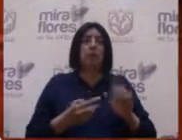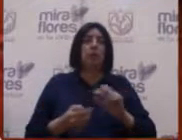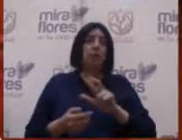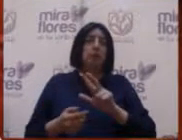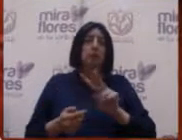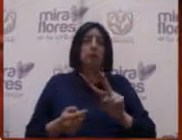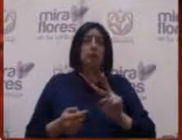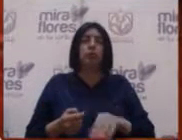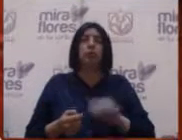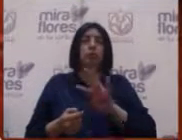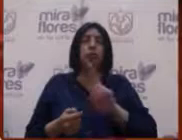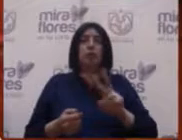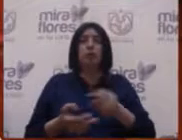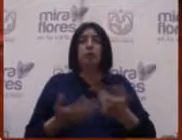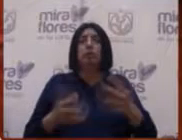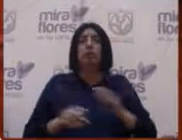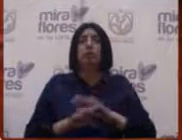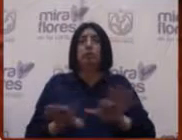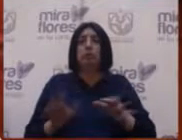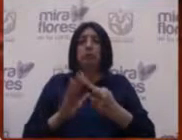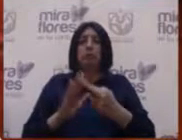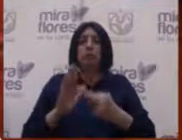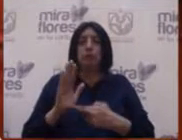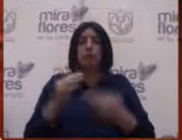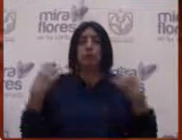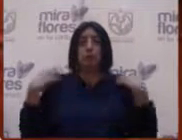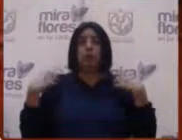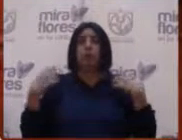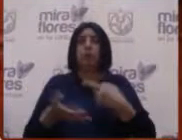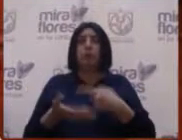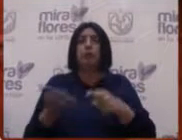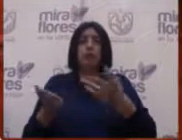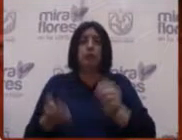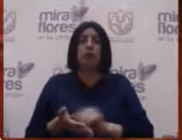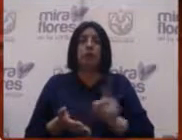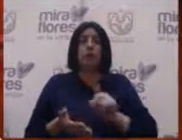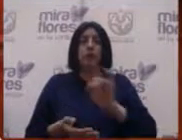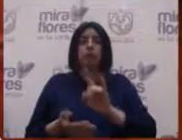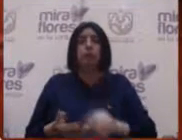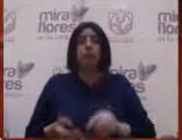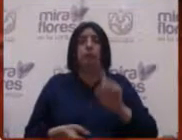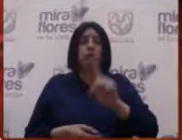30NG-32042, dada de baja según resolución de Gerencia de Administración y Finanzas número